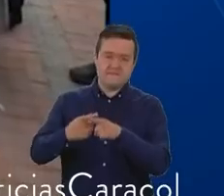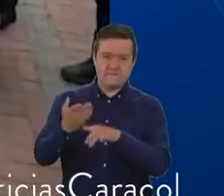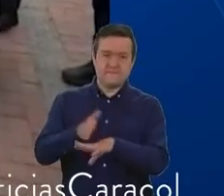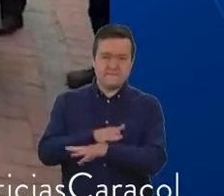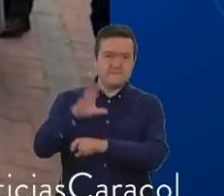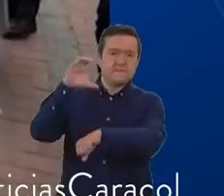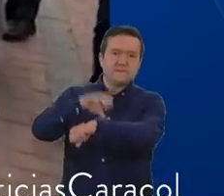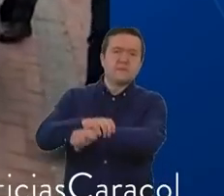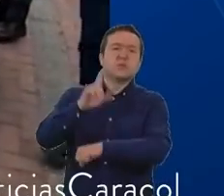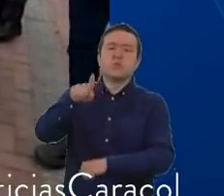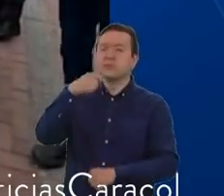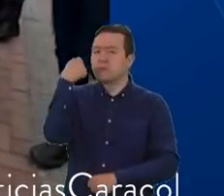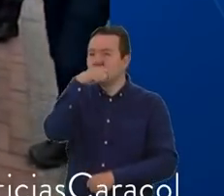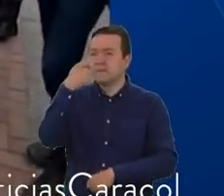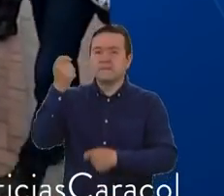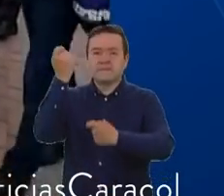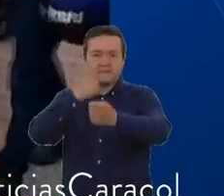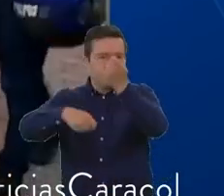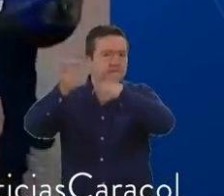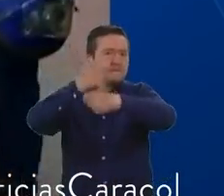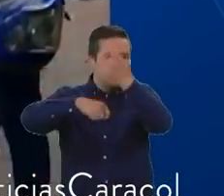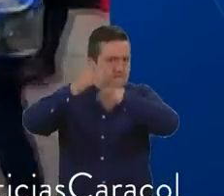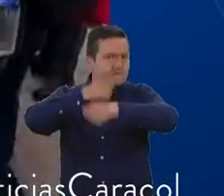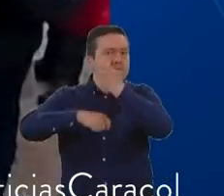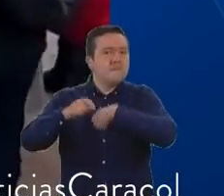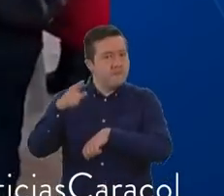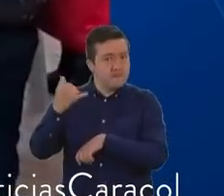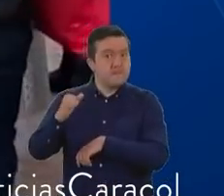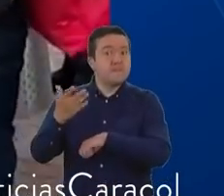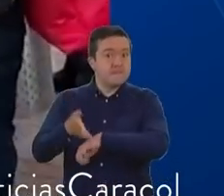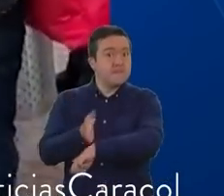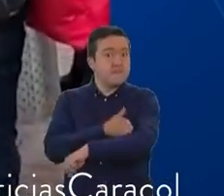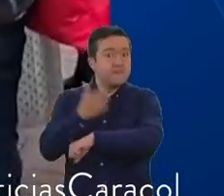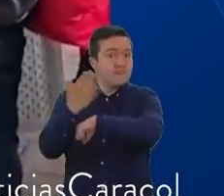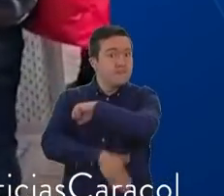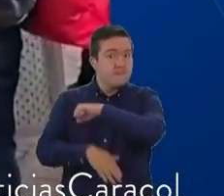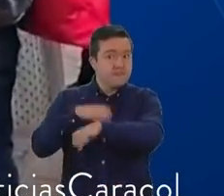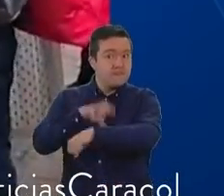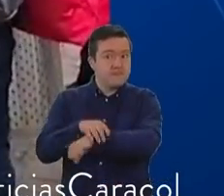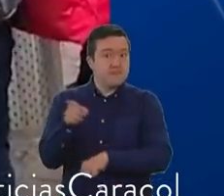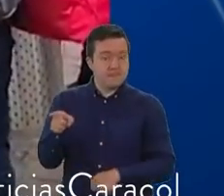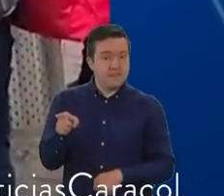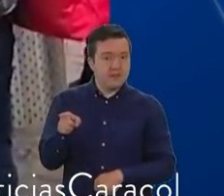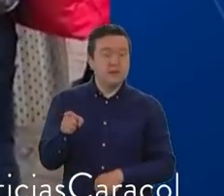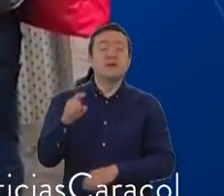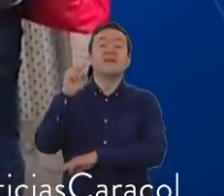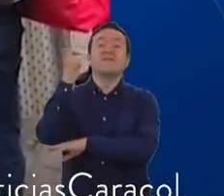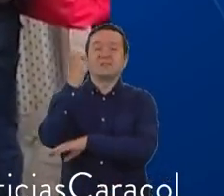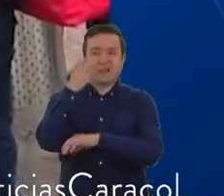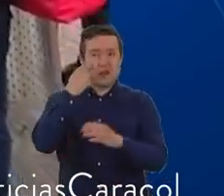de estupefacientes. Esto va a ser tenido en cuenta por parte de la Fiscalía al momento de ser